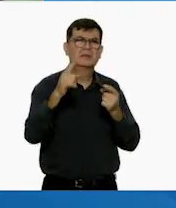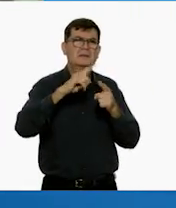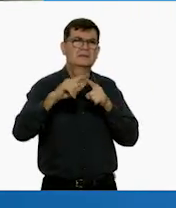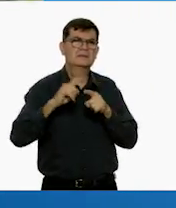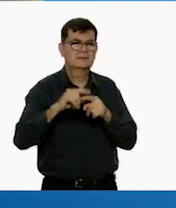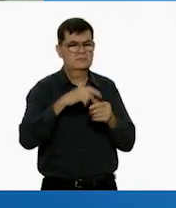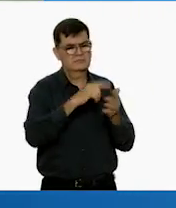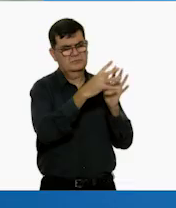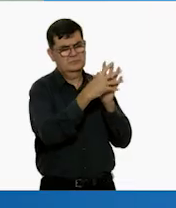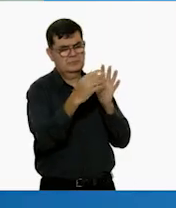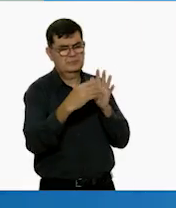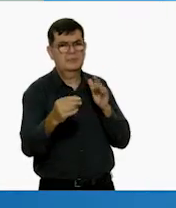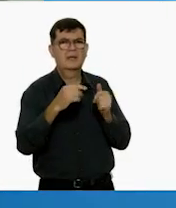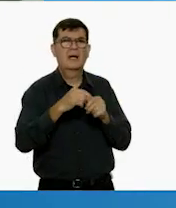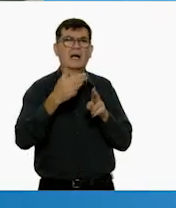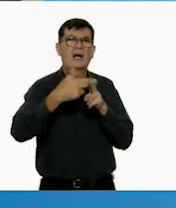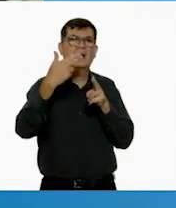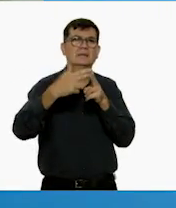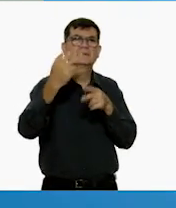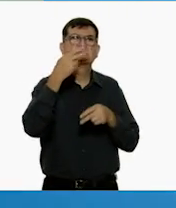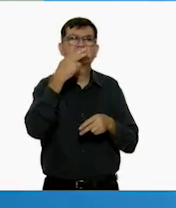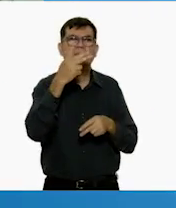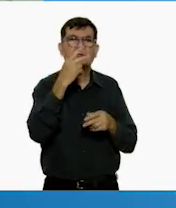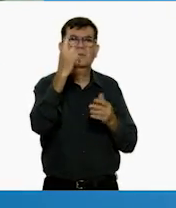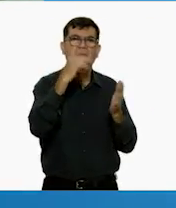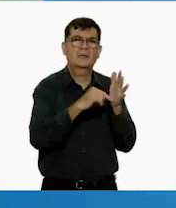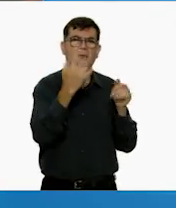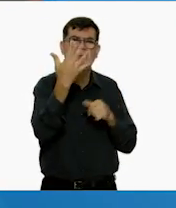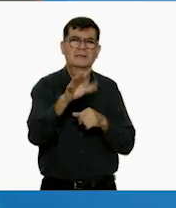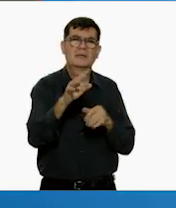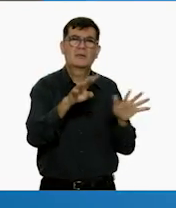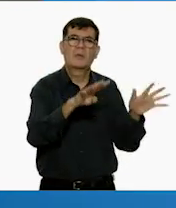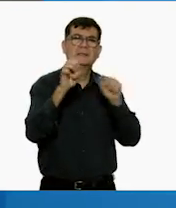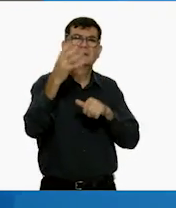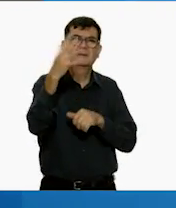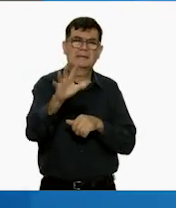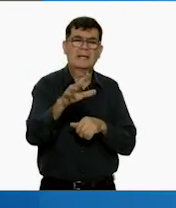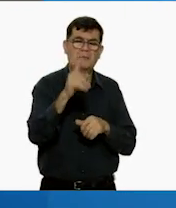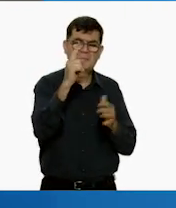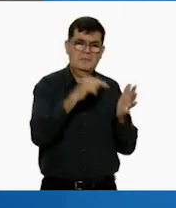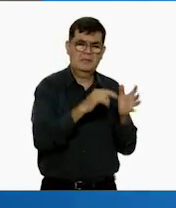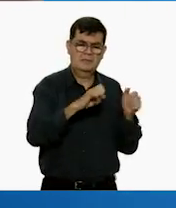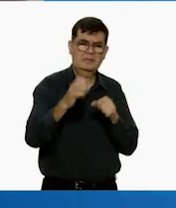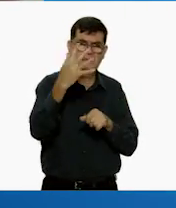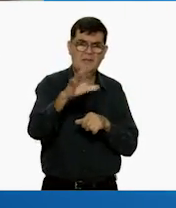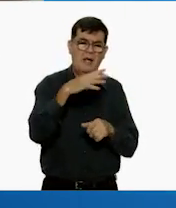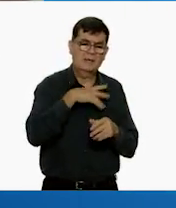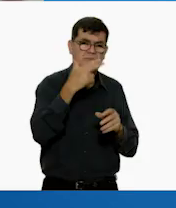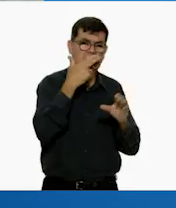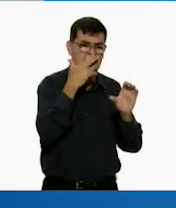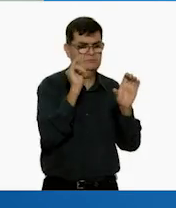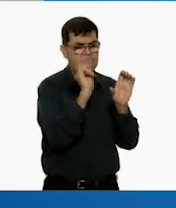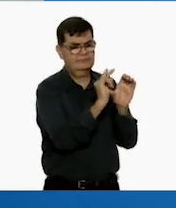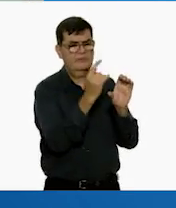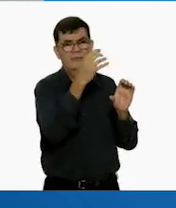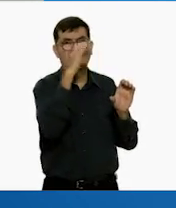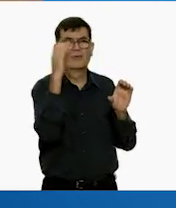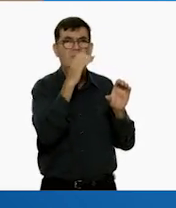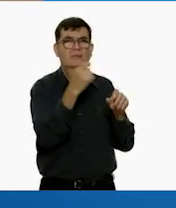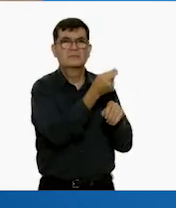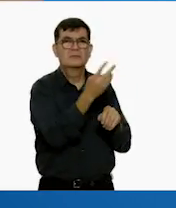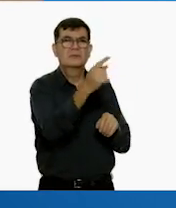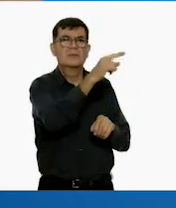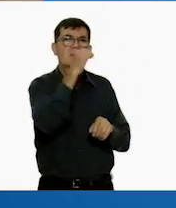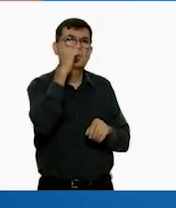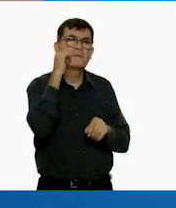se reprodujo hasta en cajetillas de cigarros en 1910, por ejemplo. Lo que sucedió en el siglo XX es que como la imagen de